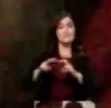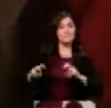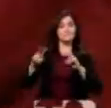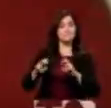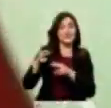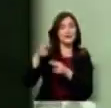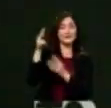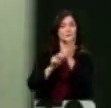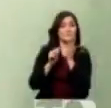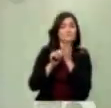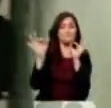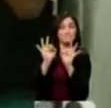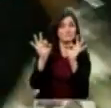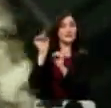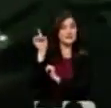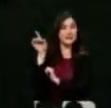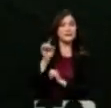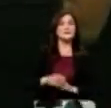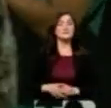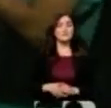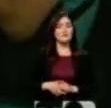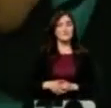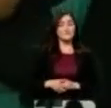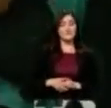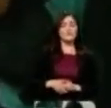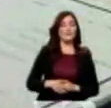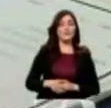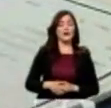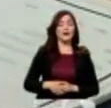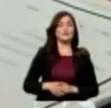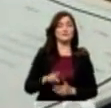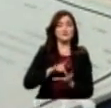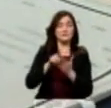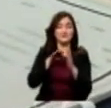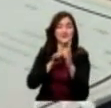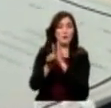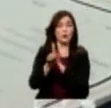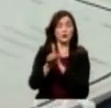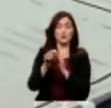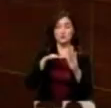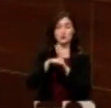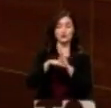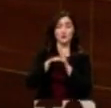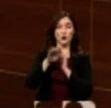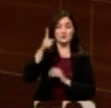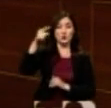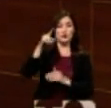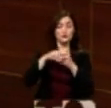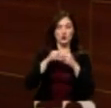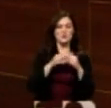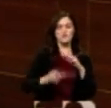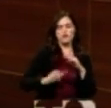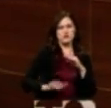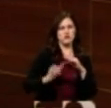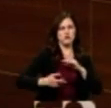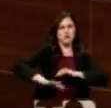brech es el exministro de Electricidad alexei mosquera quien habría recibido 1 millón deó por la concesión del proyecto toachi pilatón el